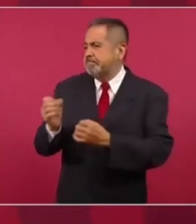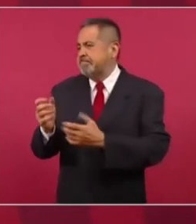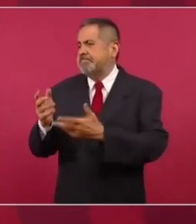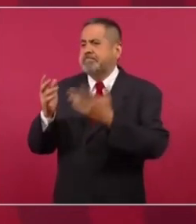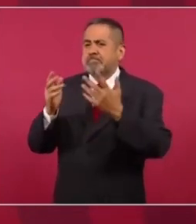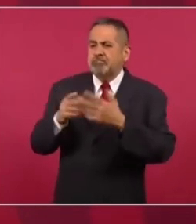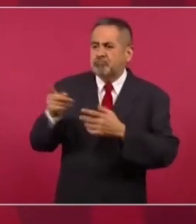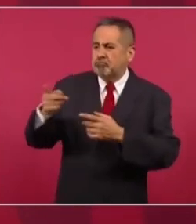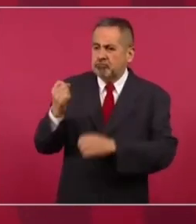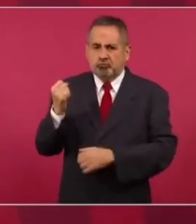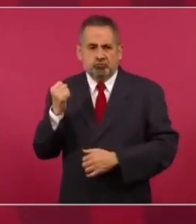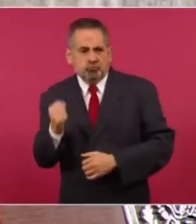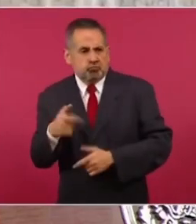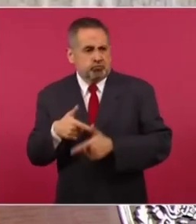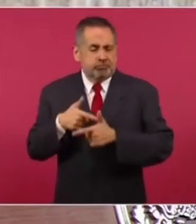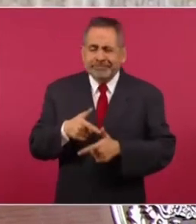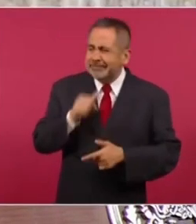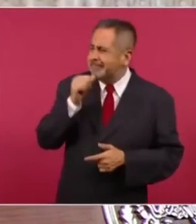firme